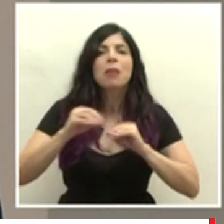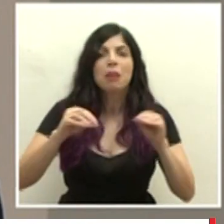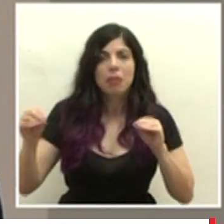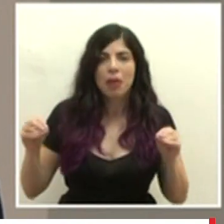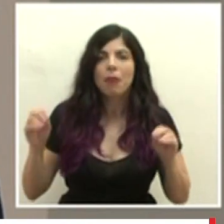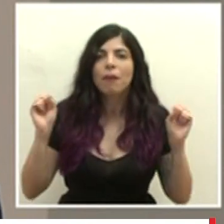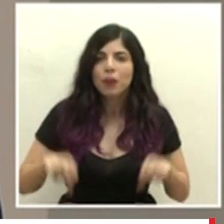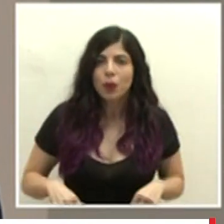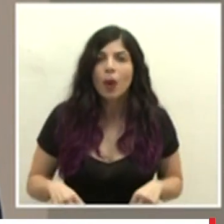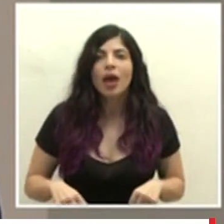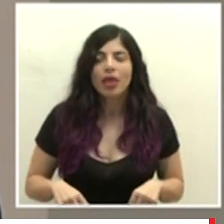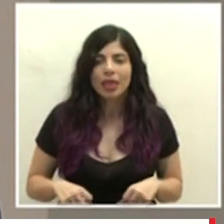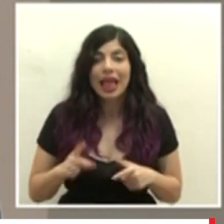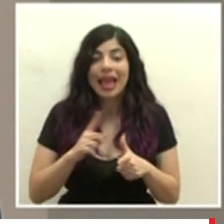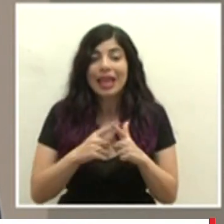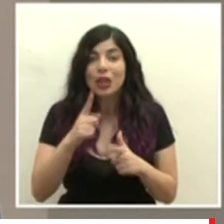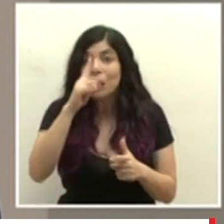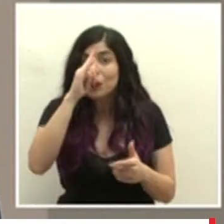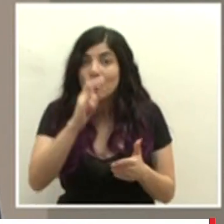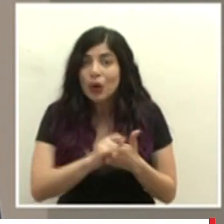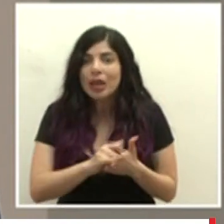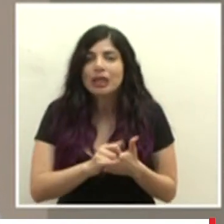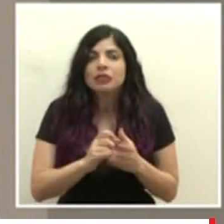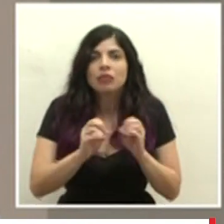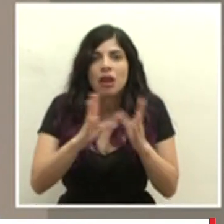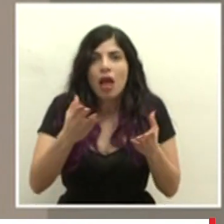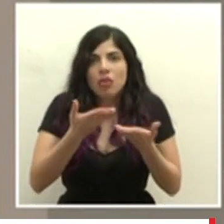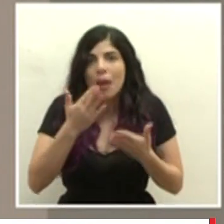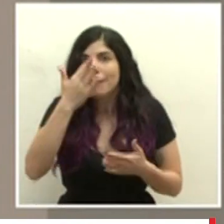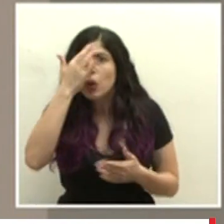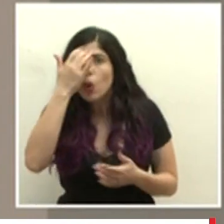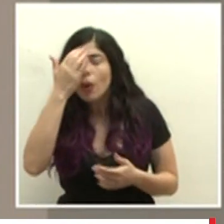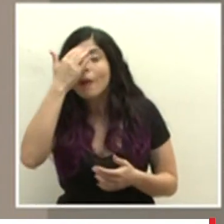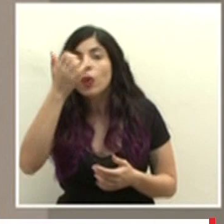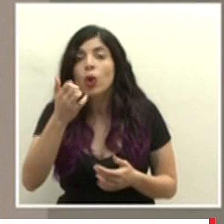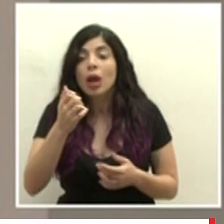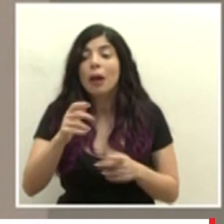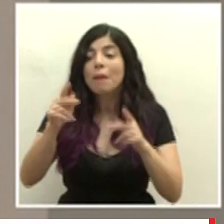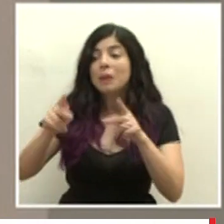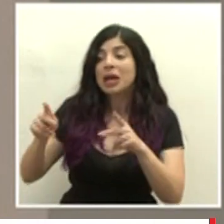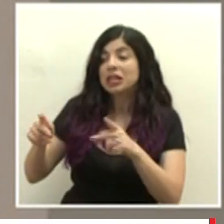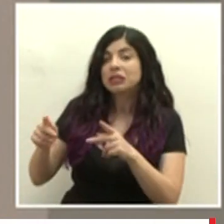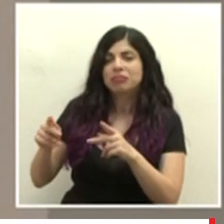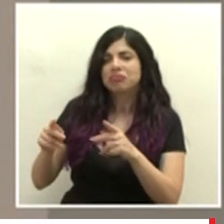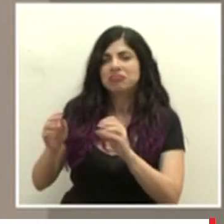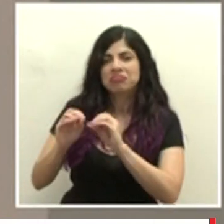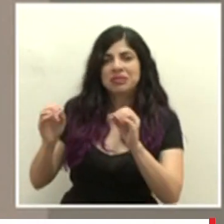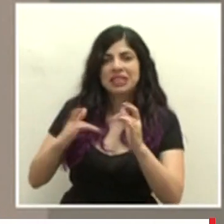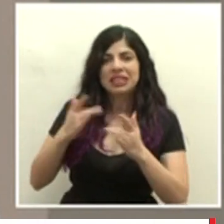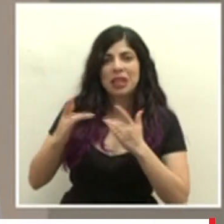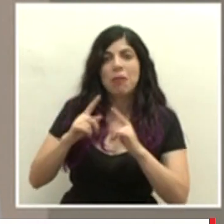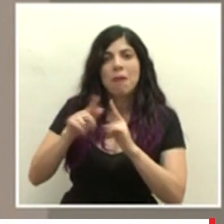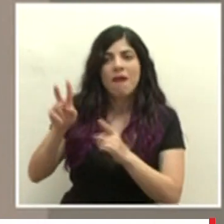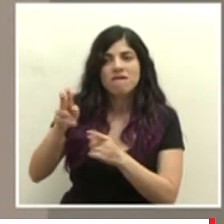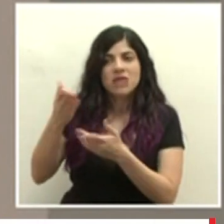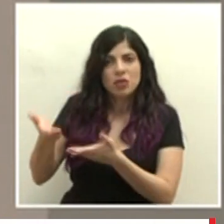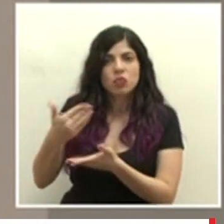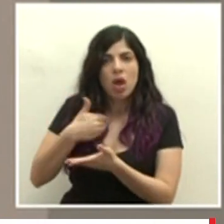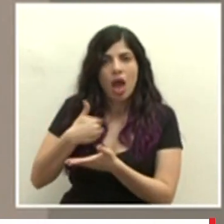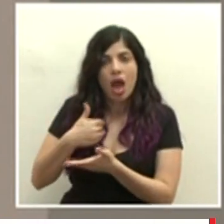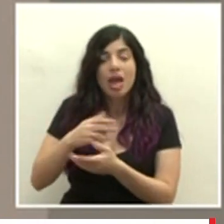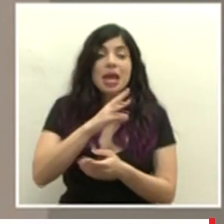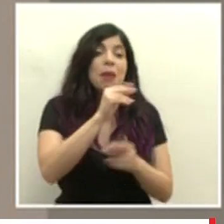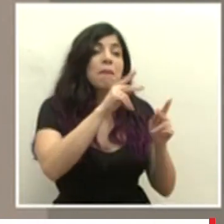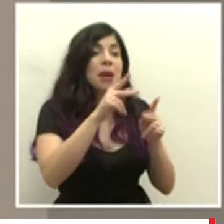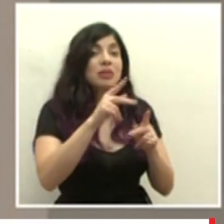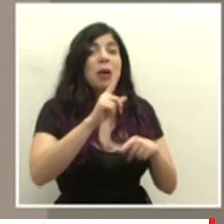antes. Entonces, desde ese punto de vista, claro que también preocupa porque están los que no van a tener síntomas del todo y van a tener el virus y todos